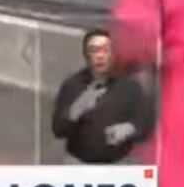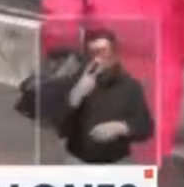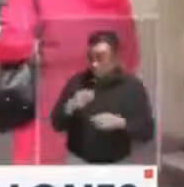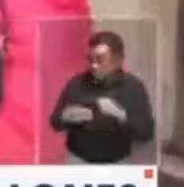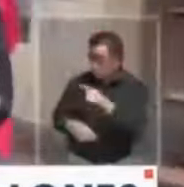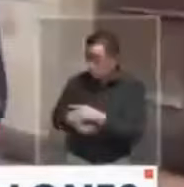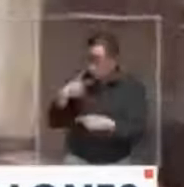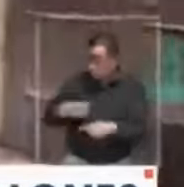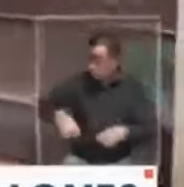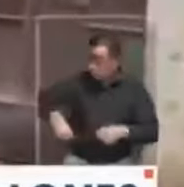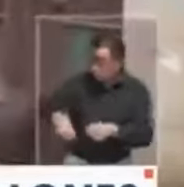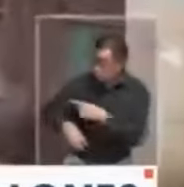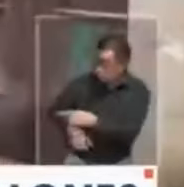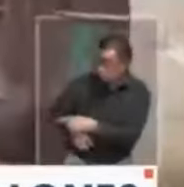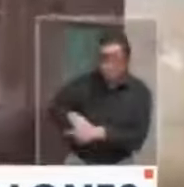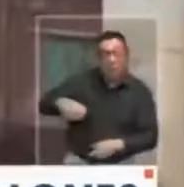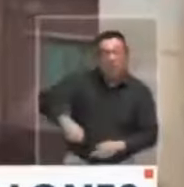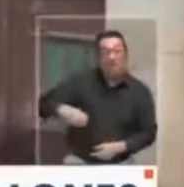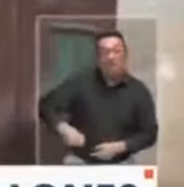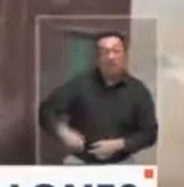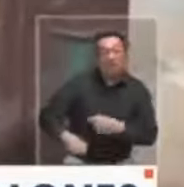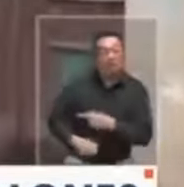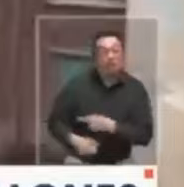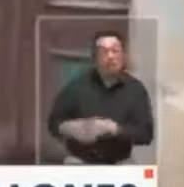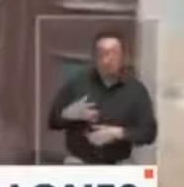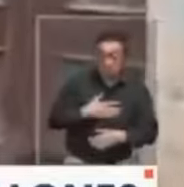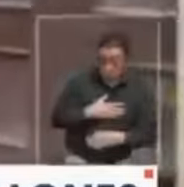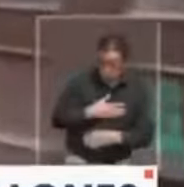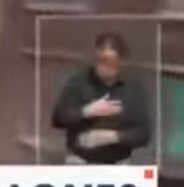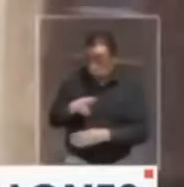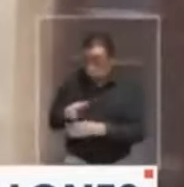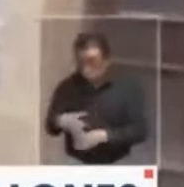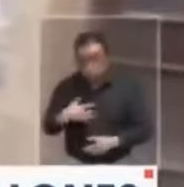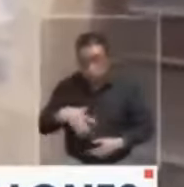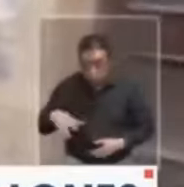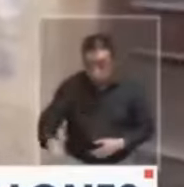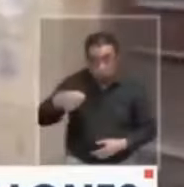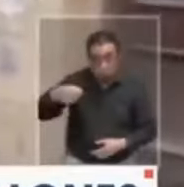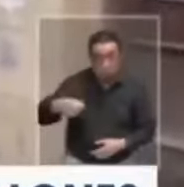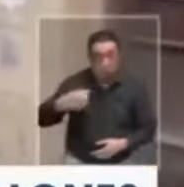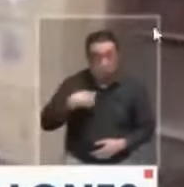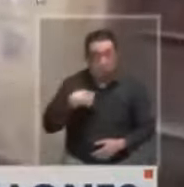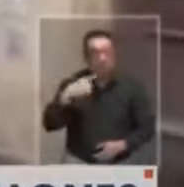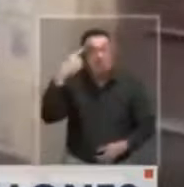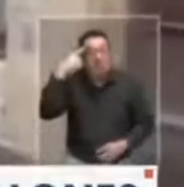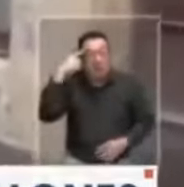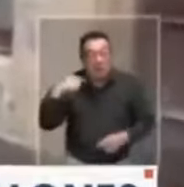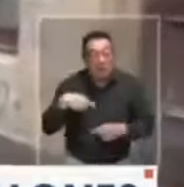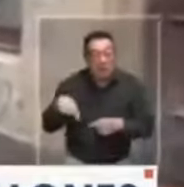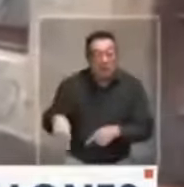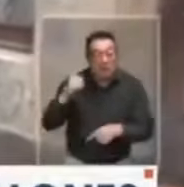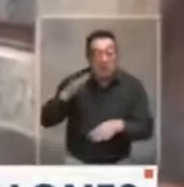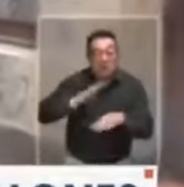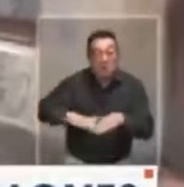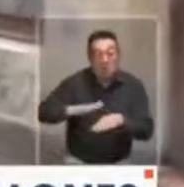un bolsito ahí. Y yo fui, lo tomé pensando que eran